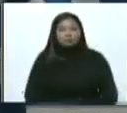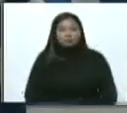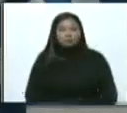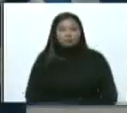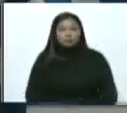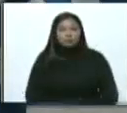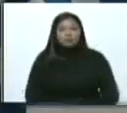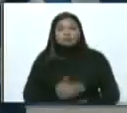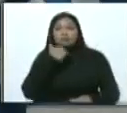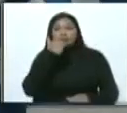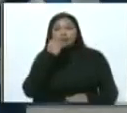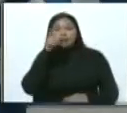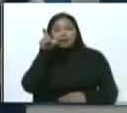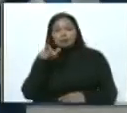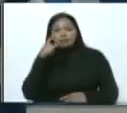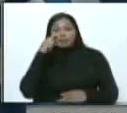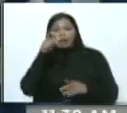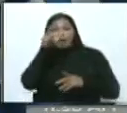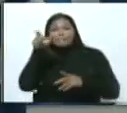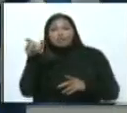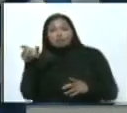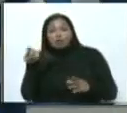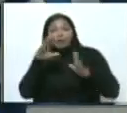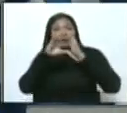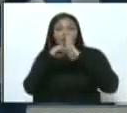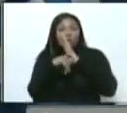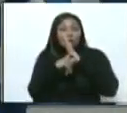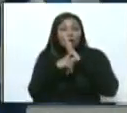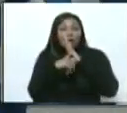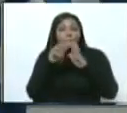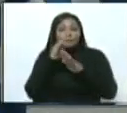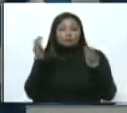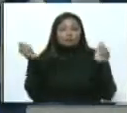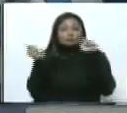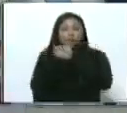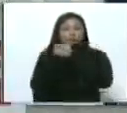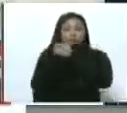muy cerca esto. Estos sujetos aprendidos